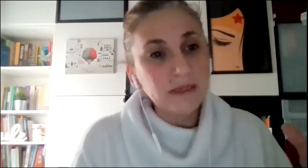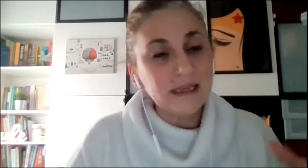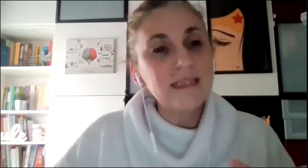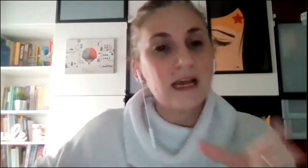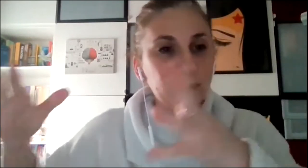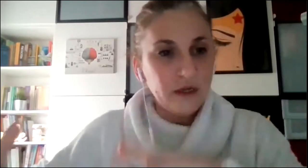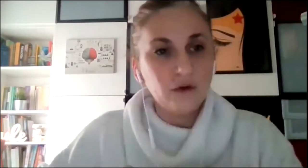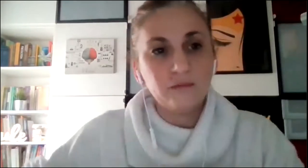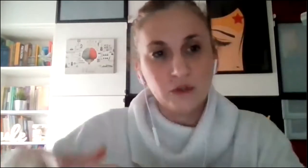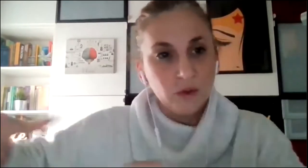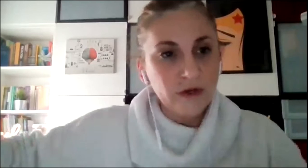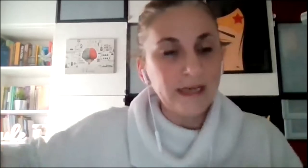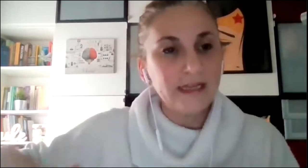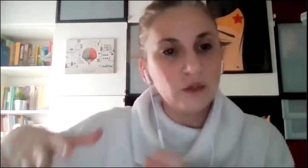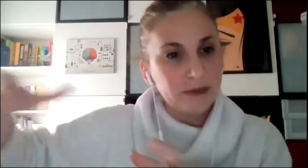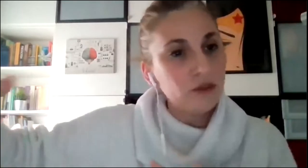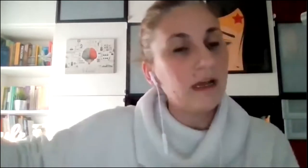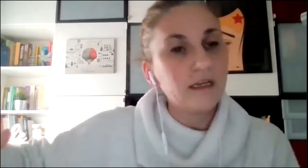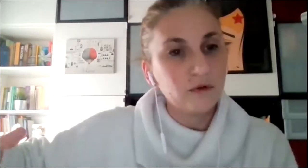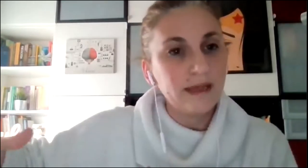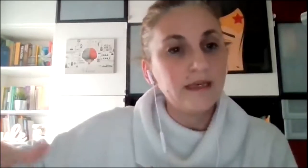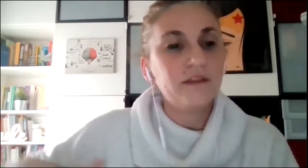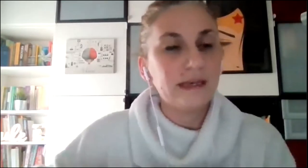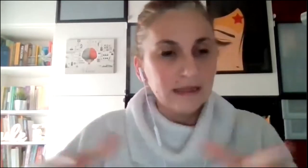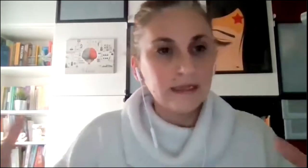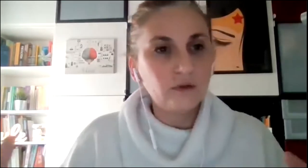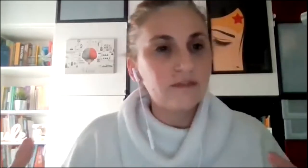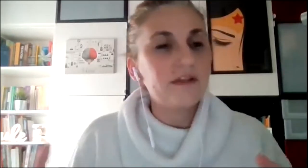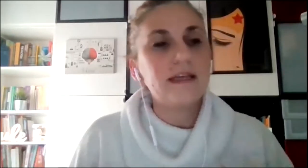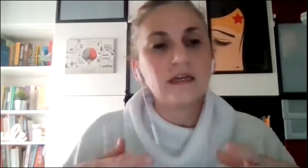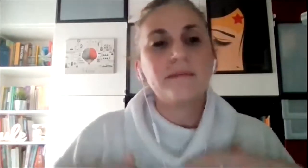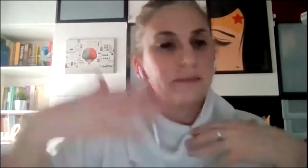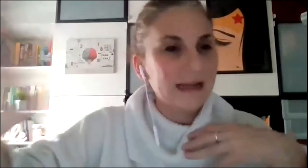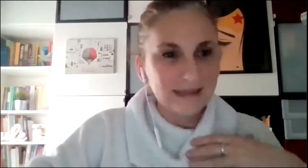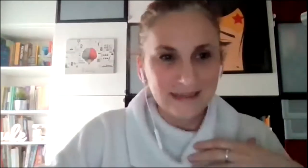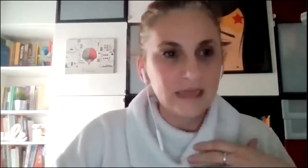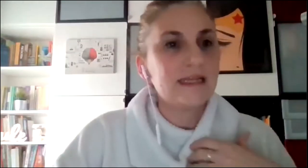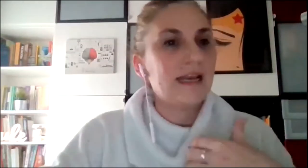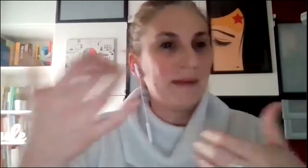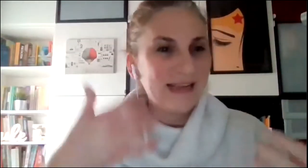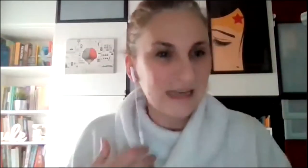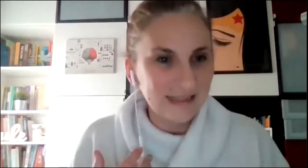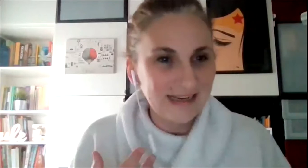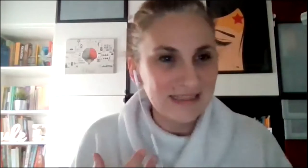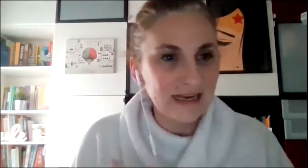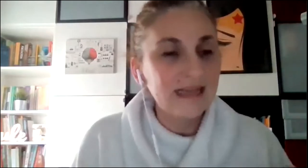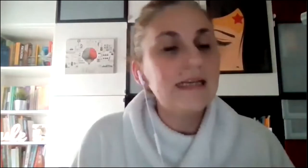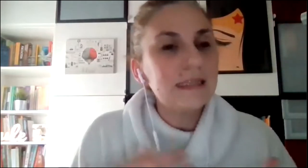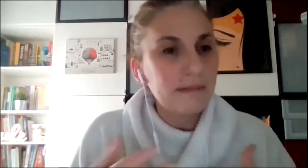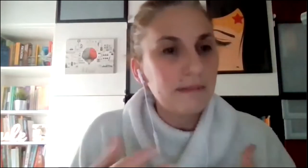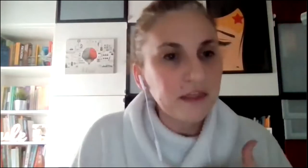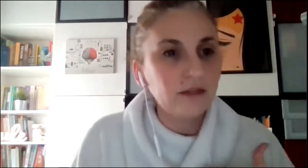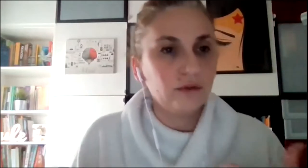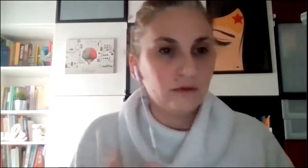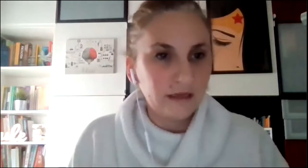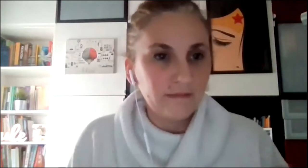las puertas, hay un rincón pues, con cojines, con persona formada, quiero decir, dan todas las facilidades a las familias para que entren de la sala, para que salgan de la sala, se